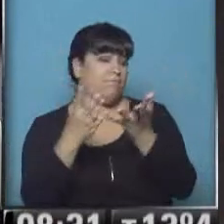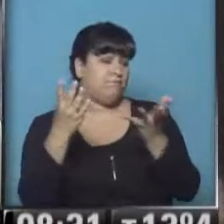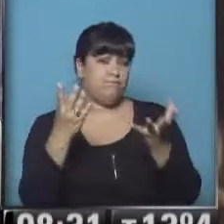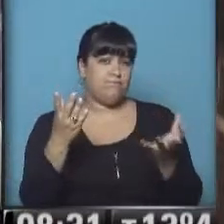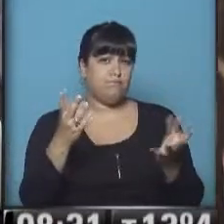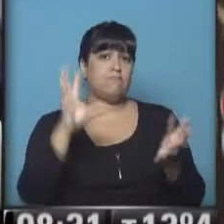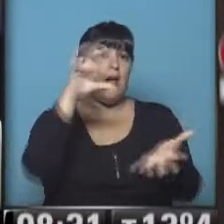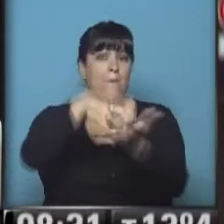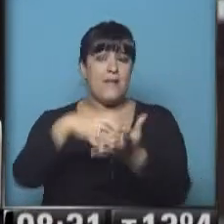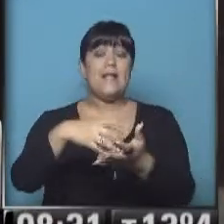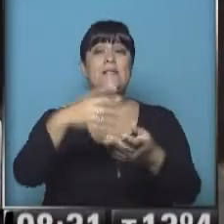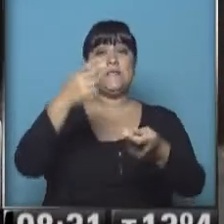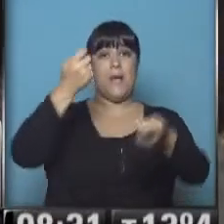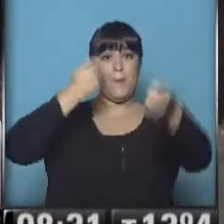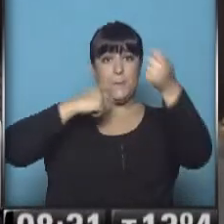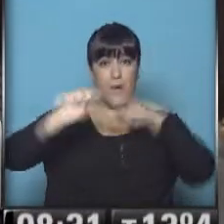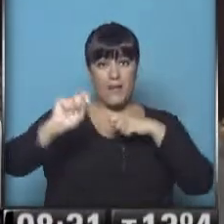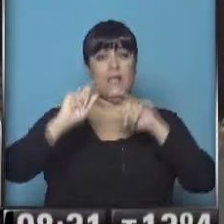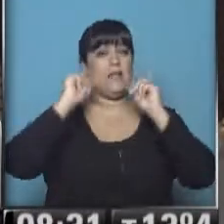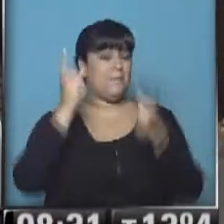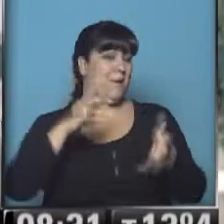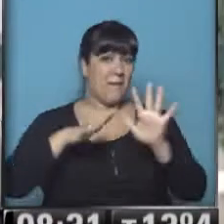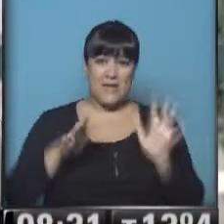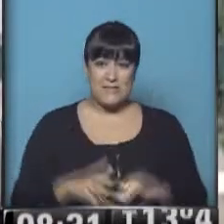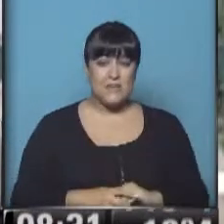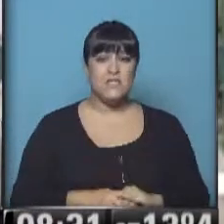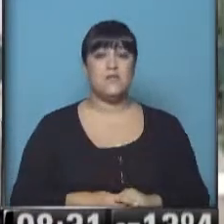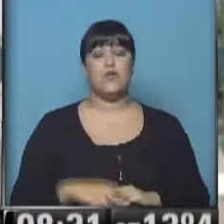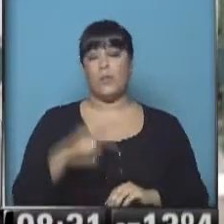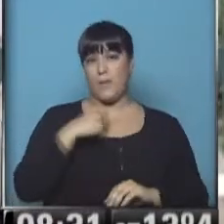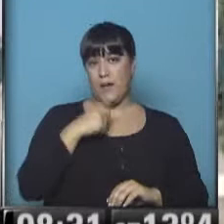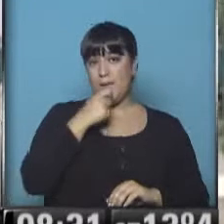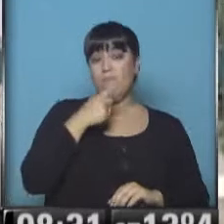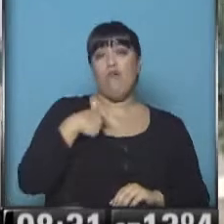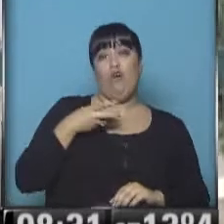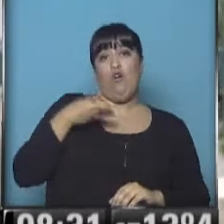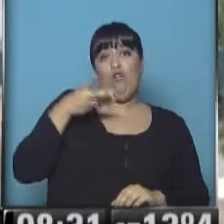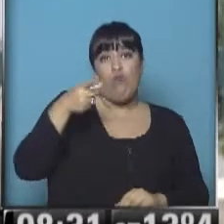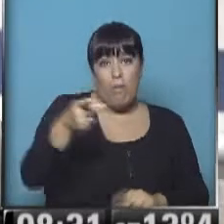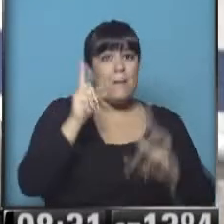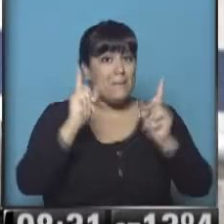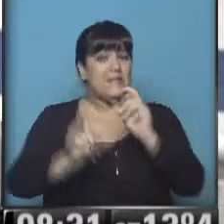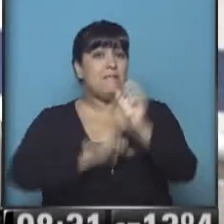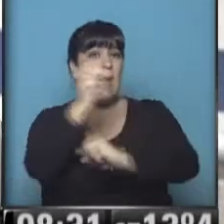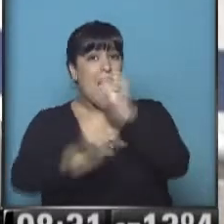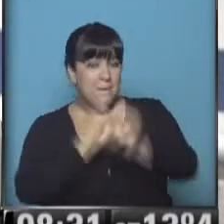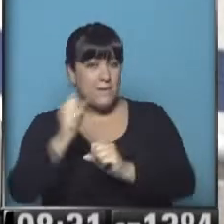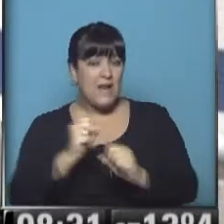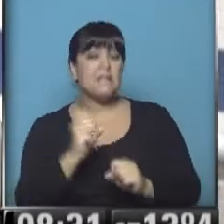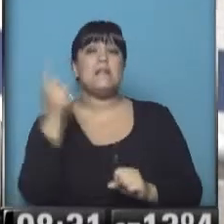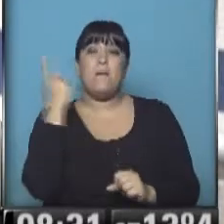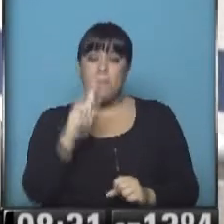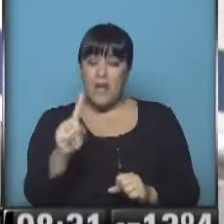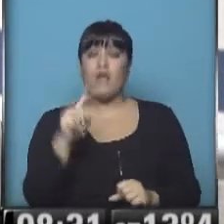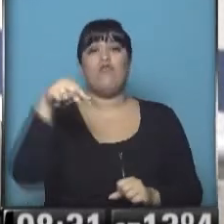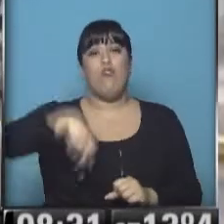un producto también ocurre el fenómeno similar es decir quién le compra es una filial de la misma empresa que tiene la distribución en el país